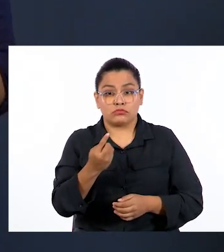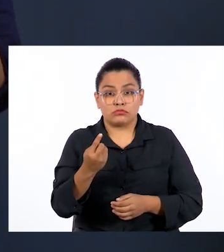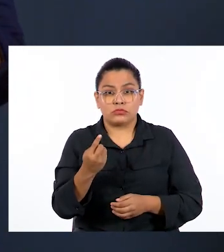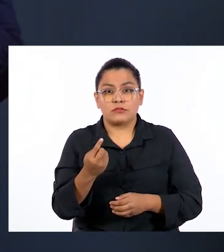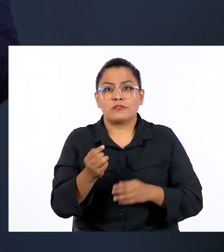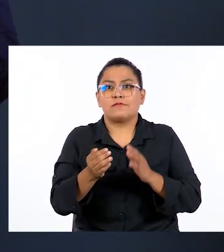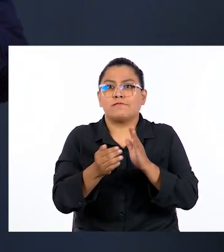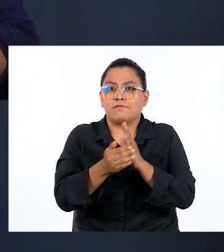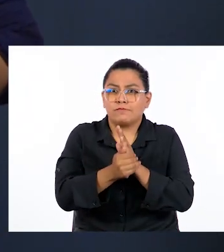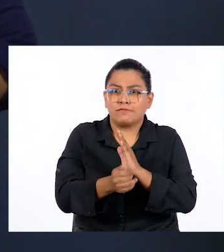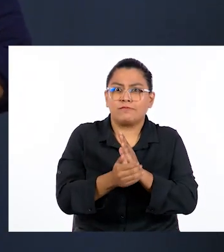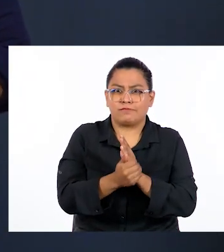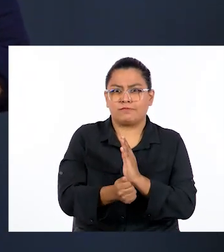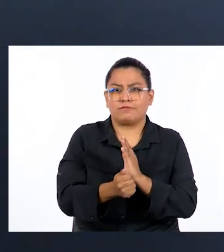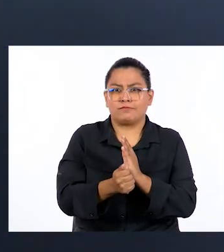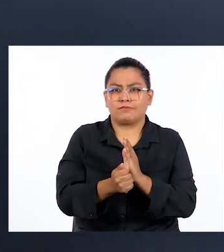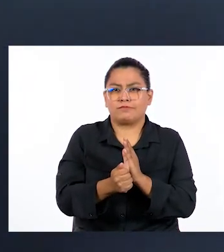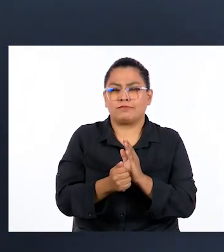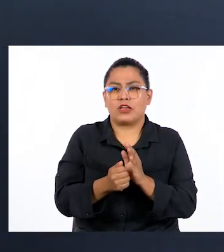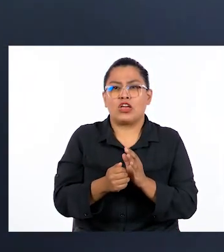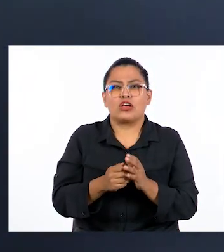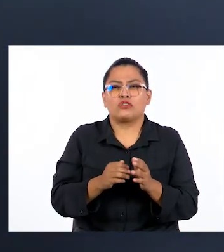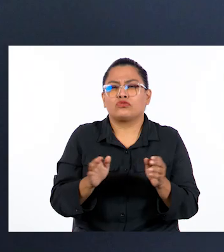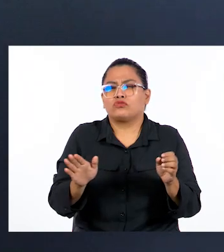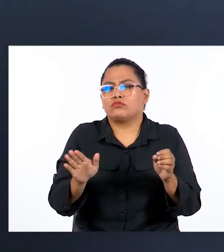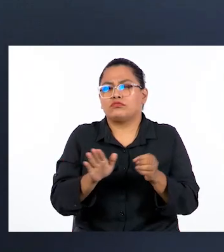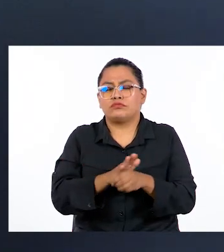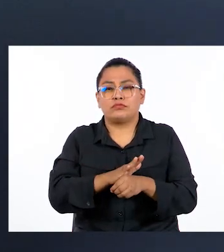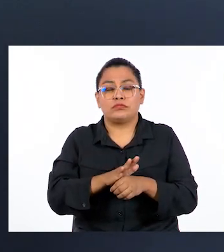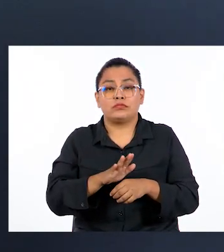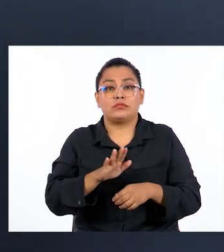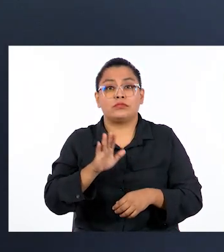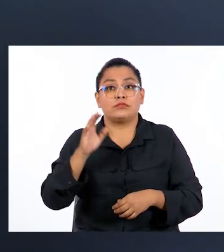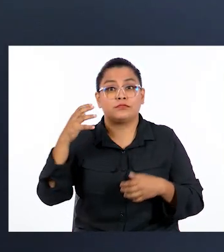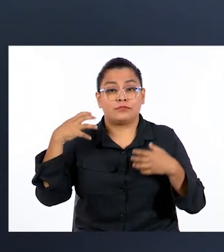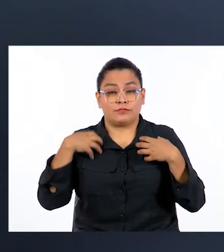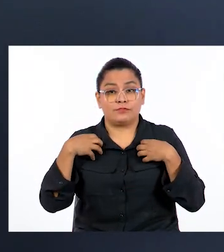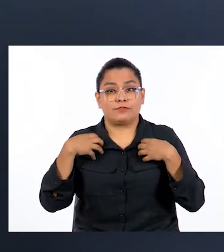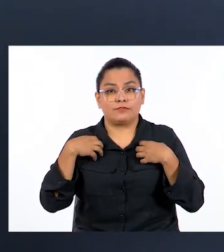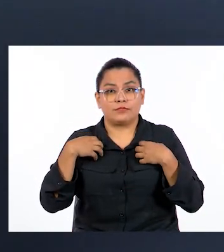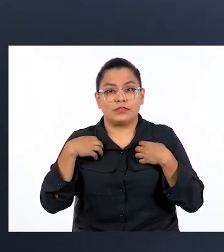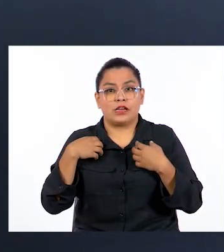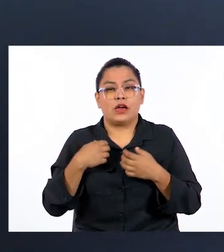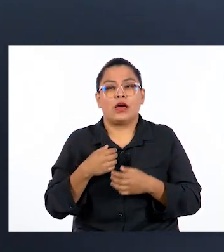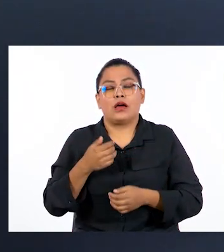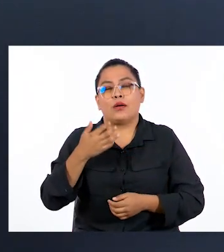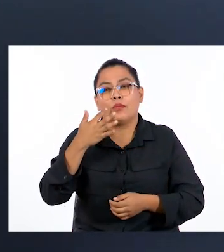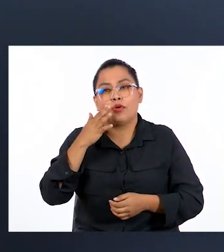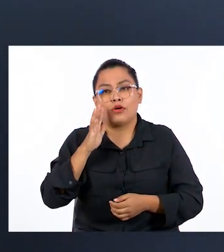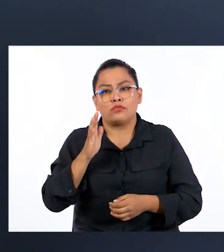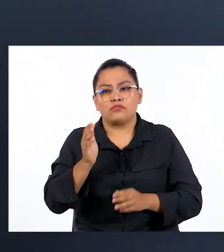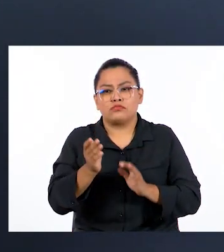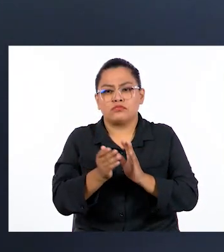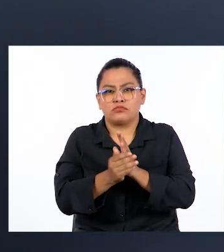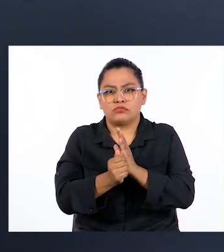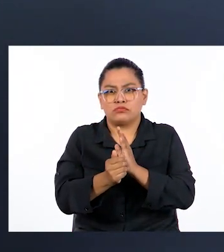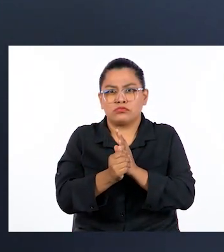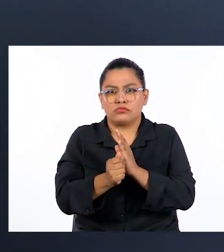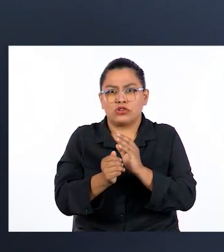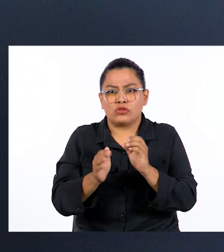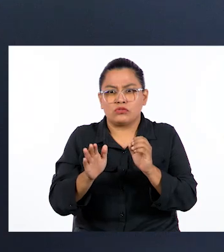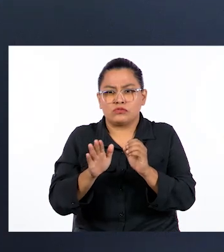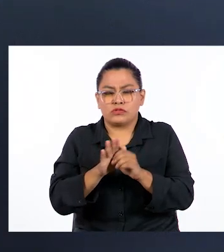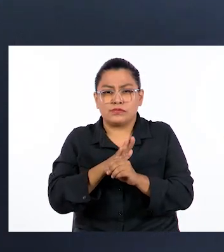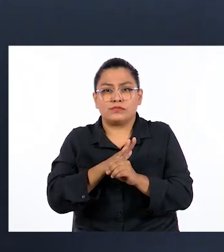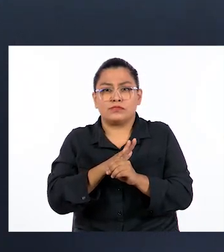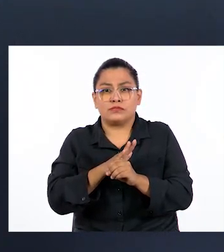en todas las áreas de su vida. Esto quiere decir que son todo el conjunto de capacidades y habilidades que tiene la